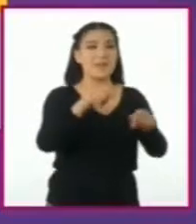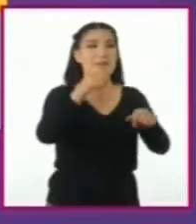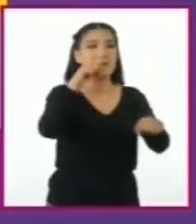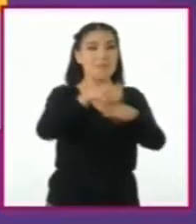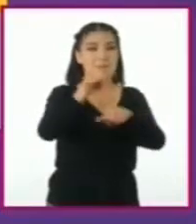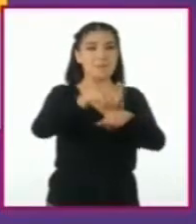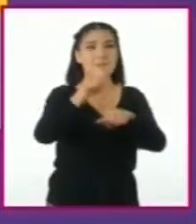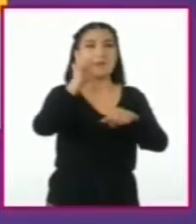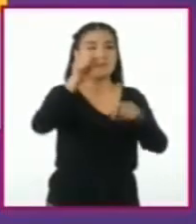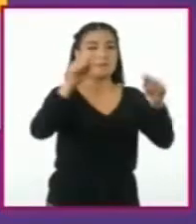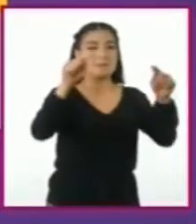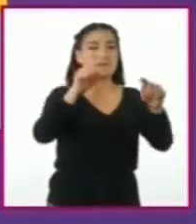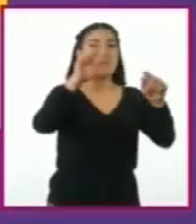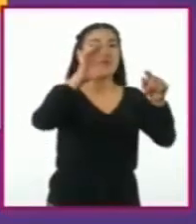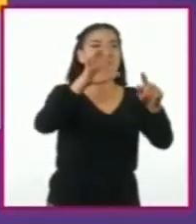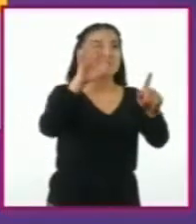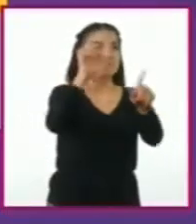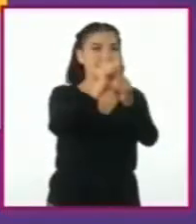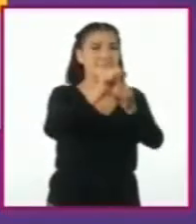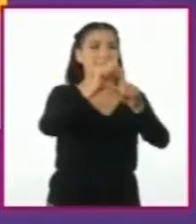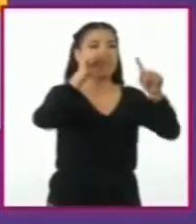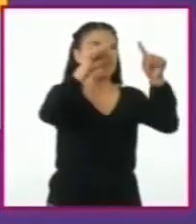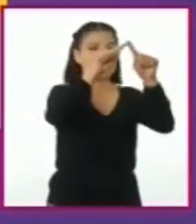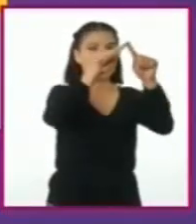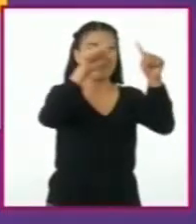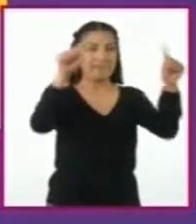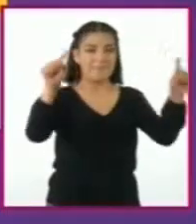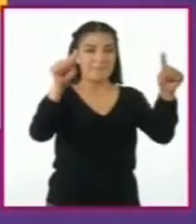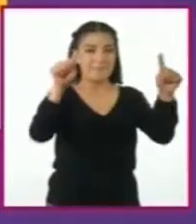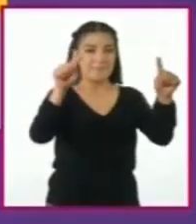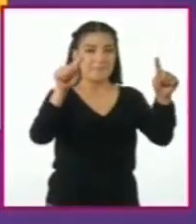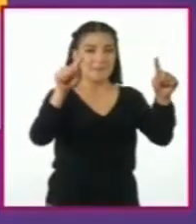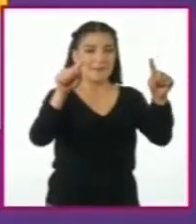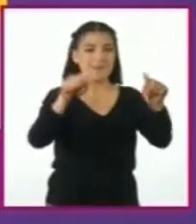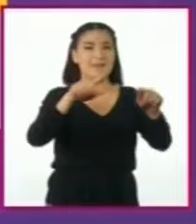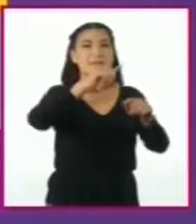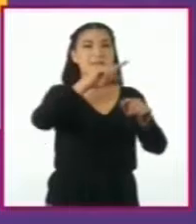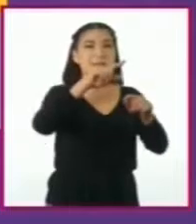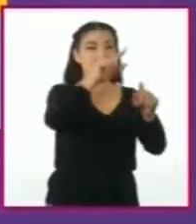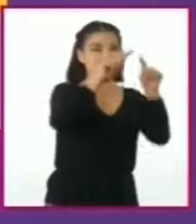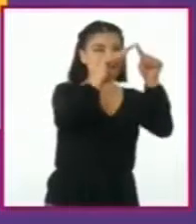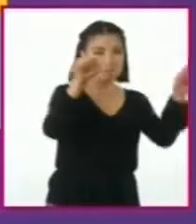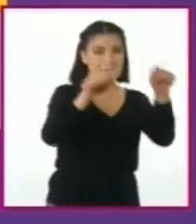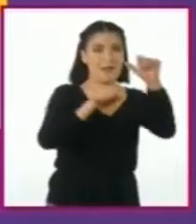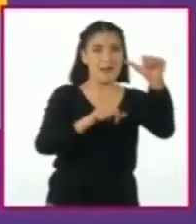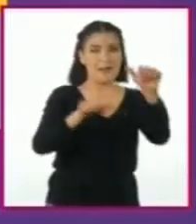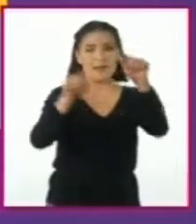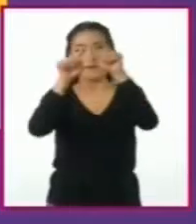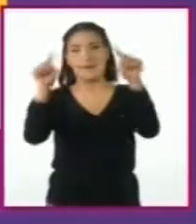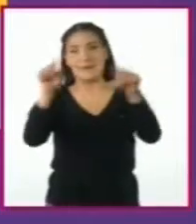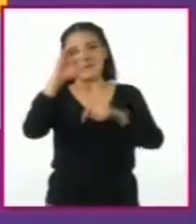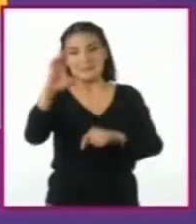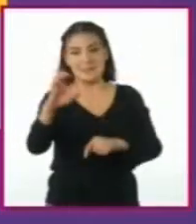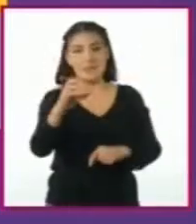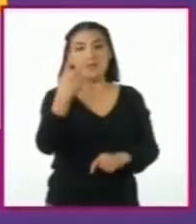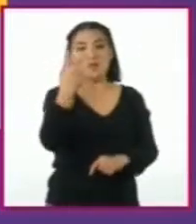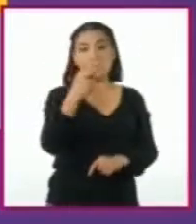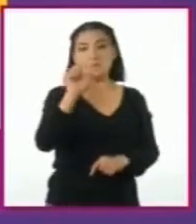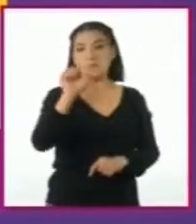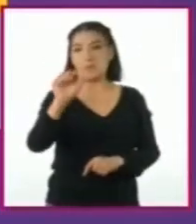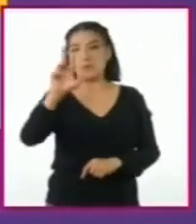correspondientes, obtenemos lo siguiente: que la razón del largo de estas dos fotos es igual a